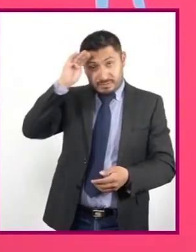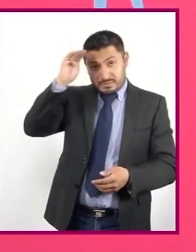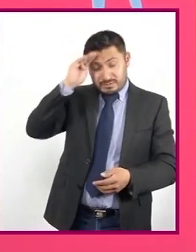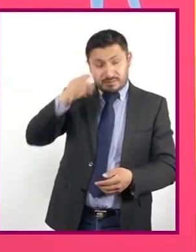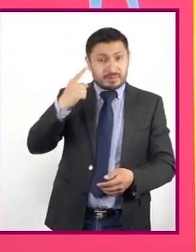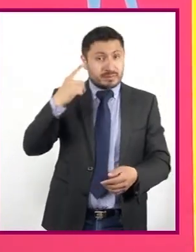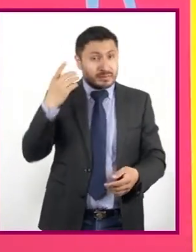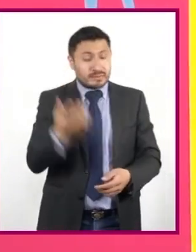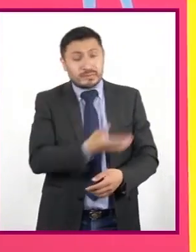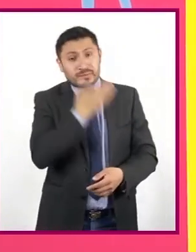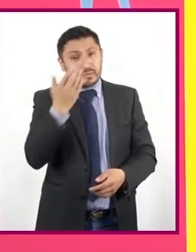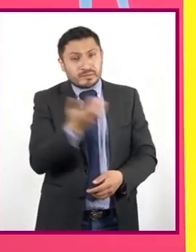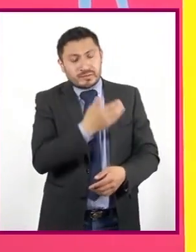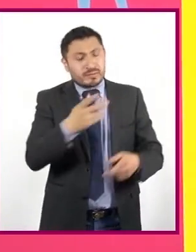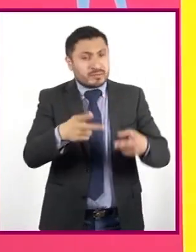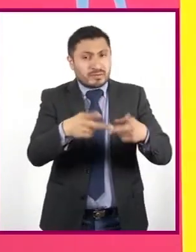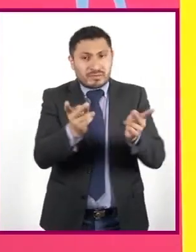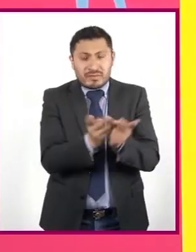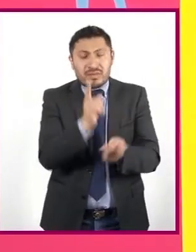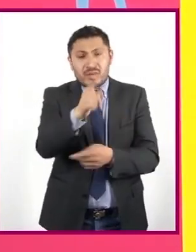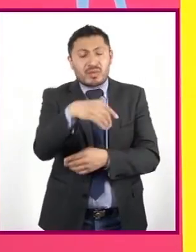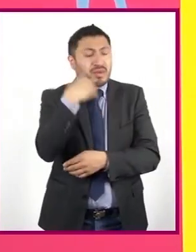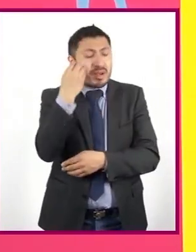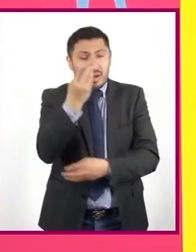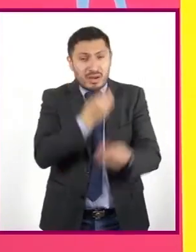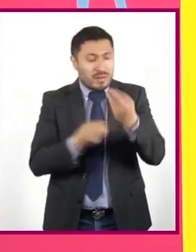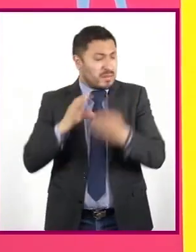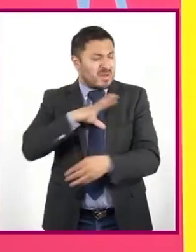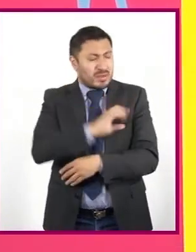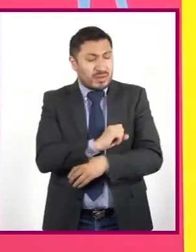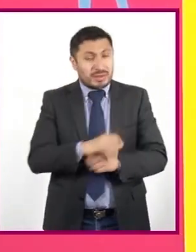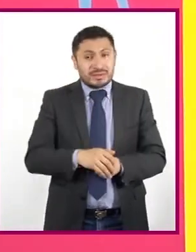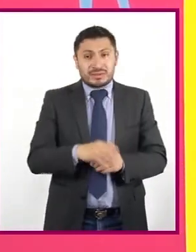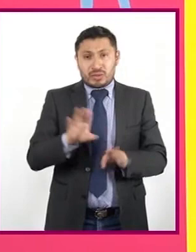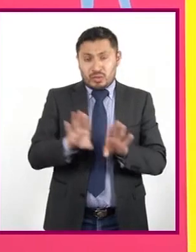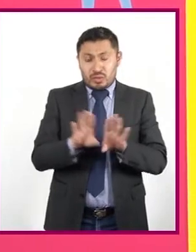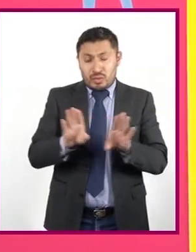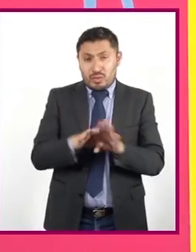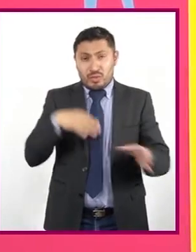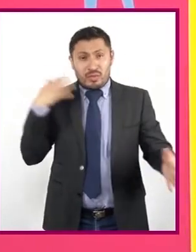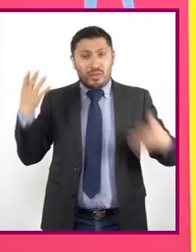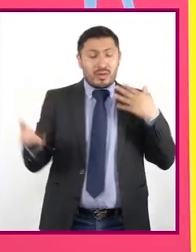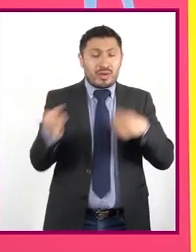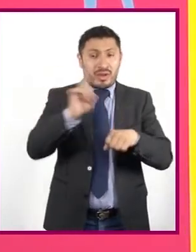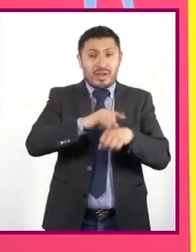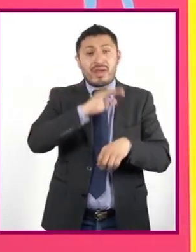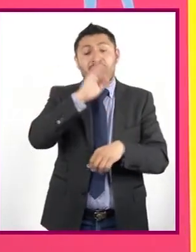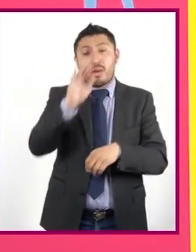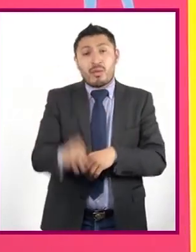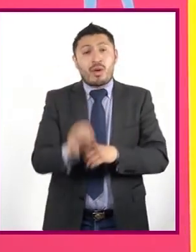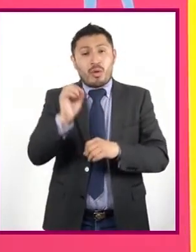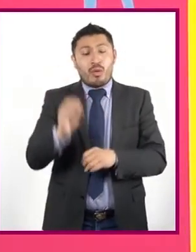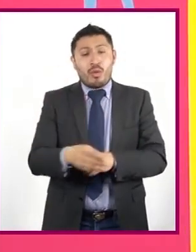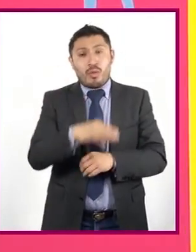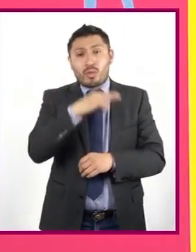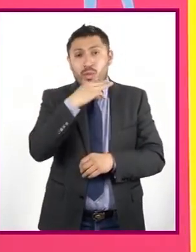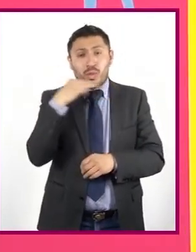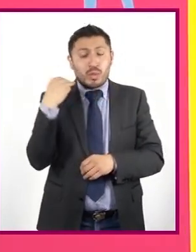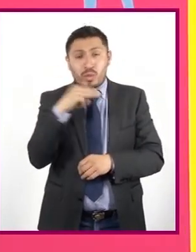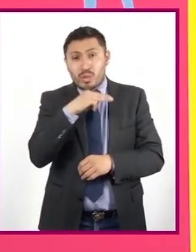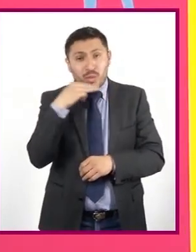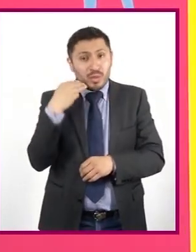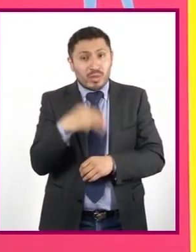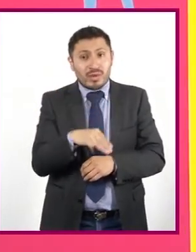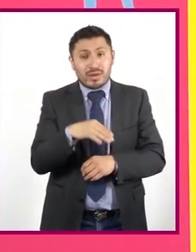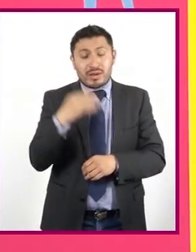una costumbre o un platillo que les guste mucho, como celebrar el Día de Muertos o comer mole. Imaginen